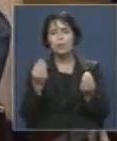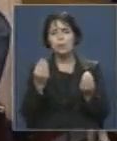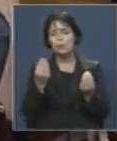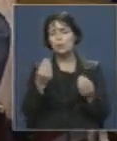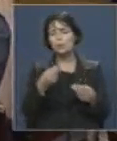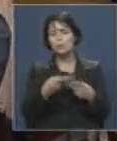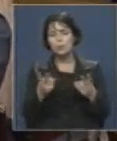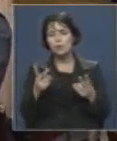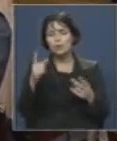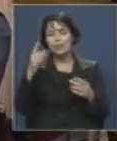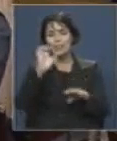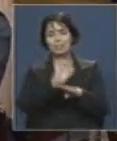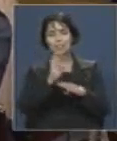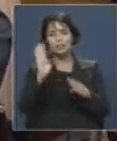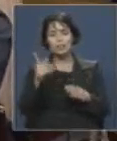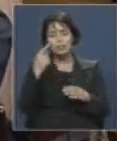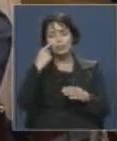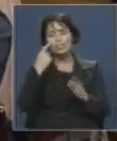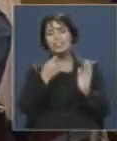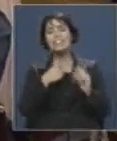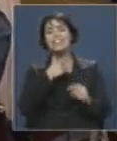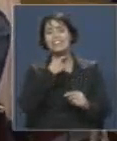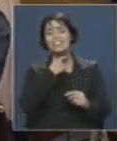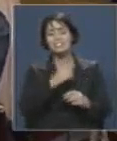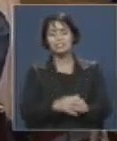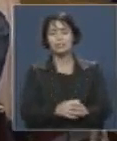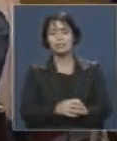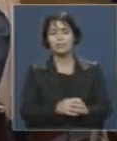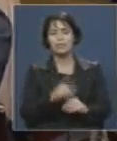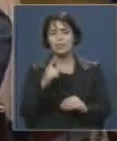debe reconocer, proteger y garantizar.